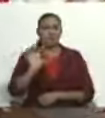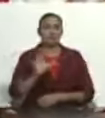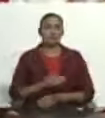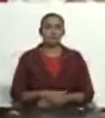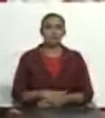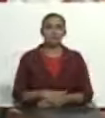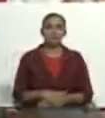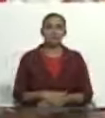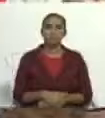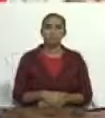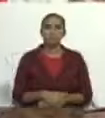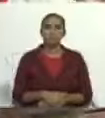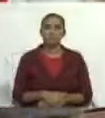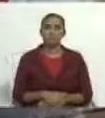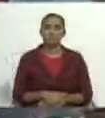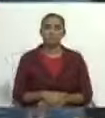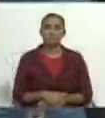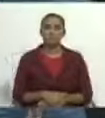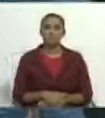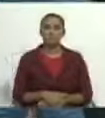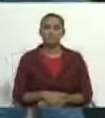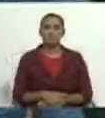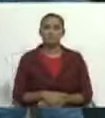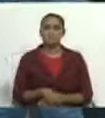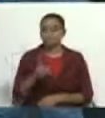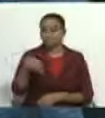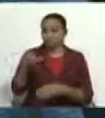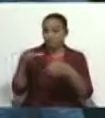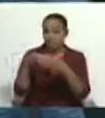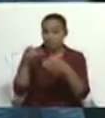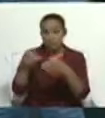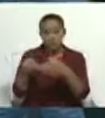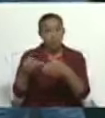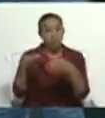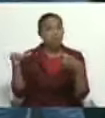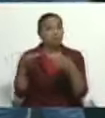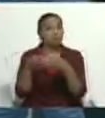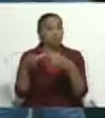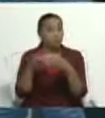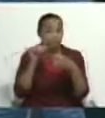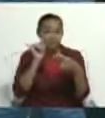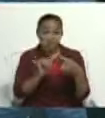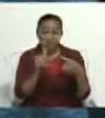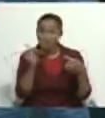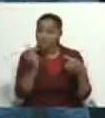y ellas, hermano gobernador, compañeros y compañeras,